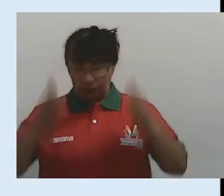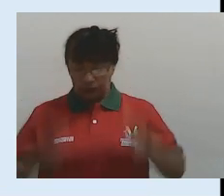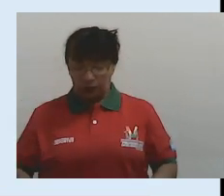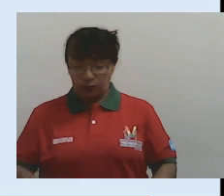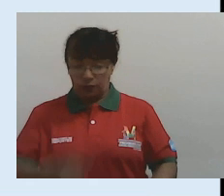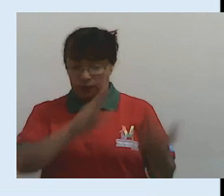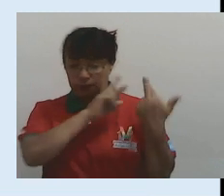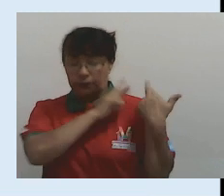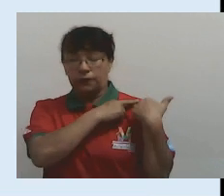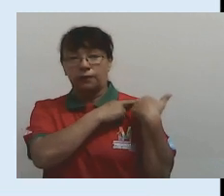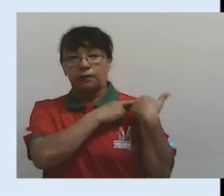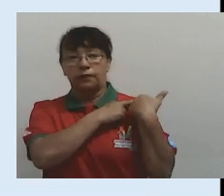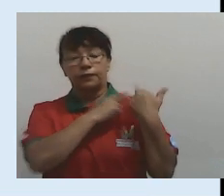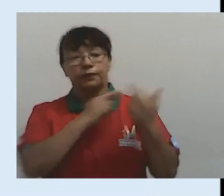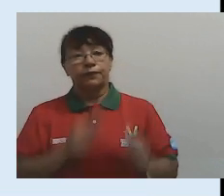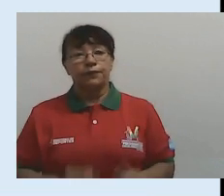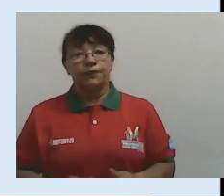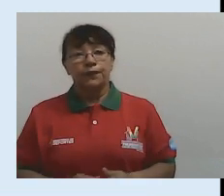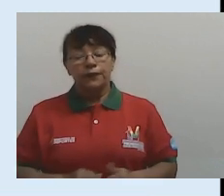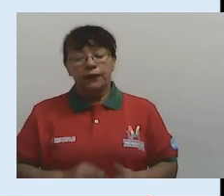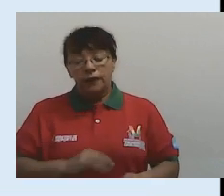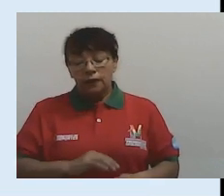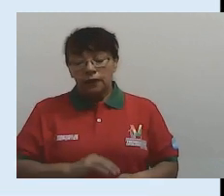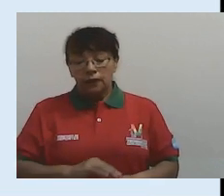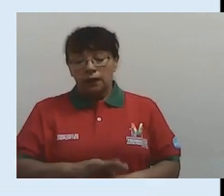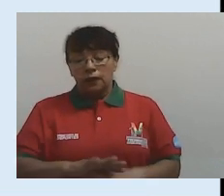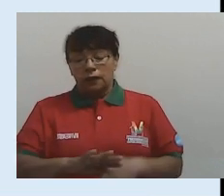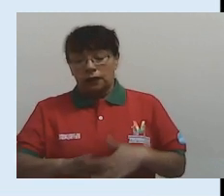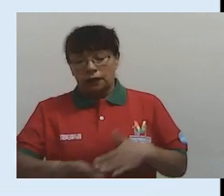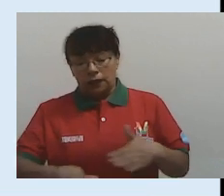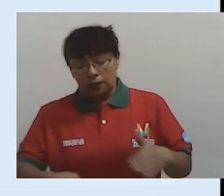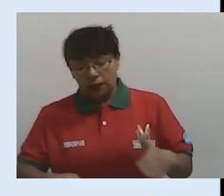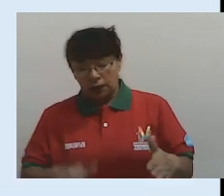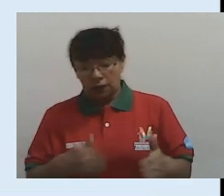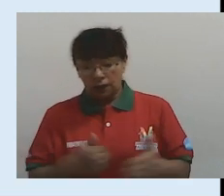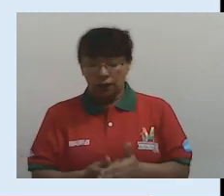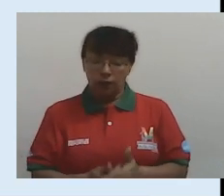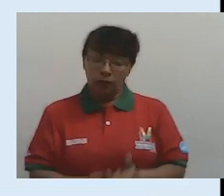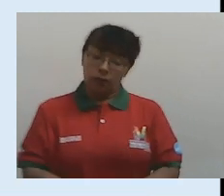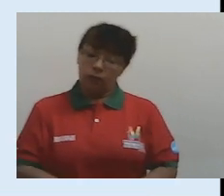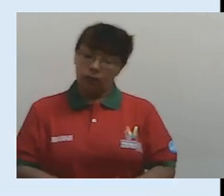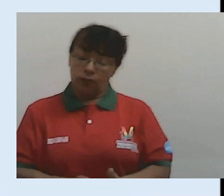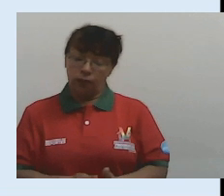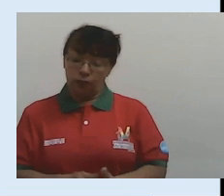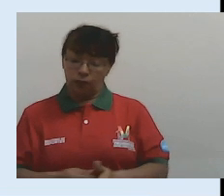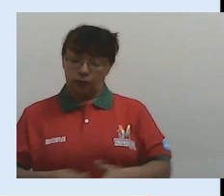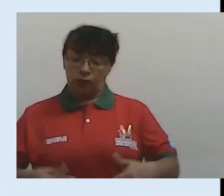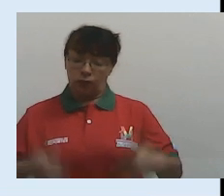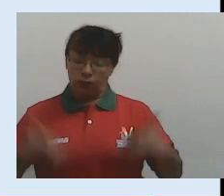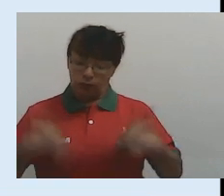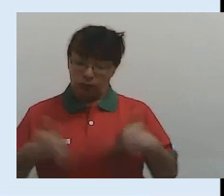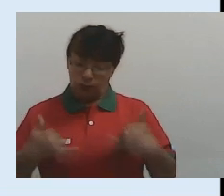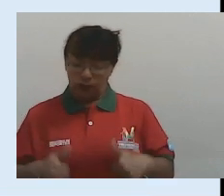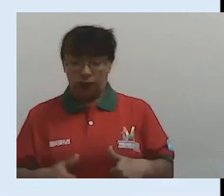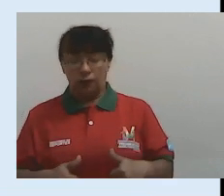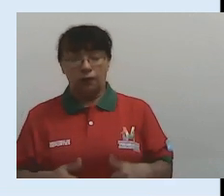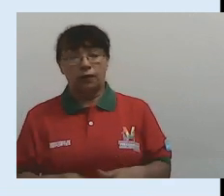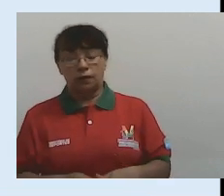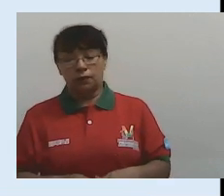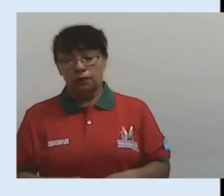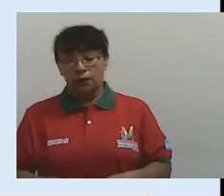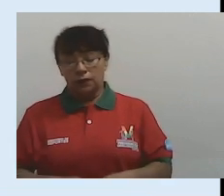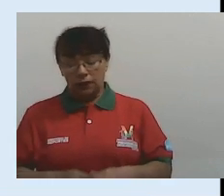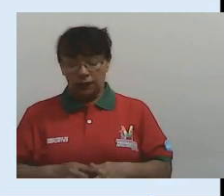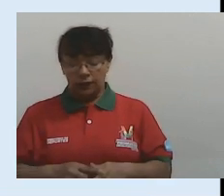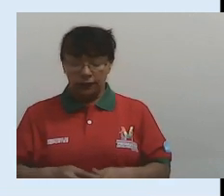juez, en todo el recorrido del evento, tiene que tener su tablero para poder hacer el manejo del